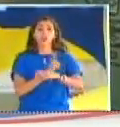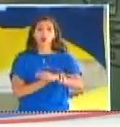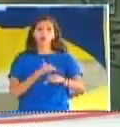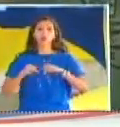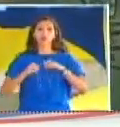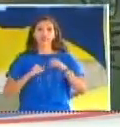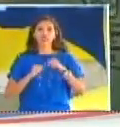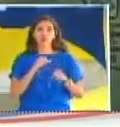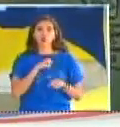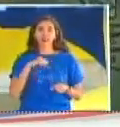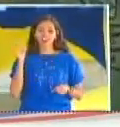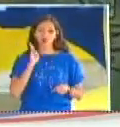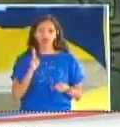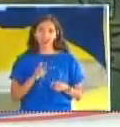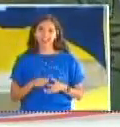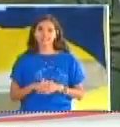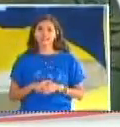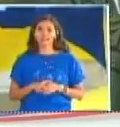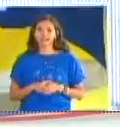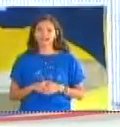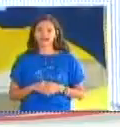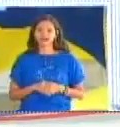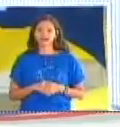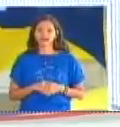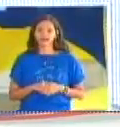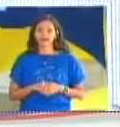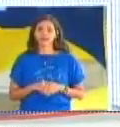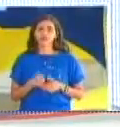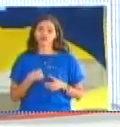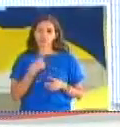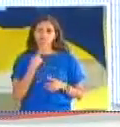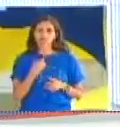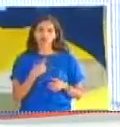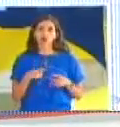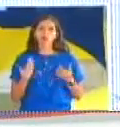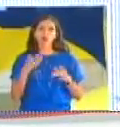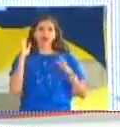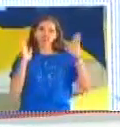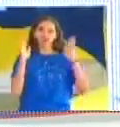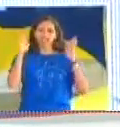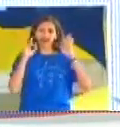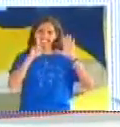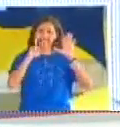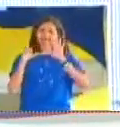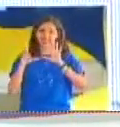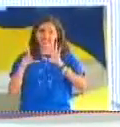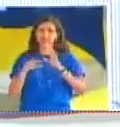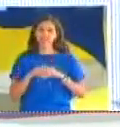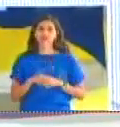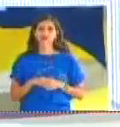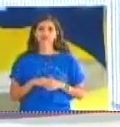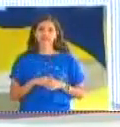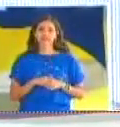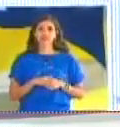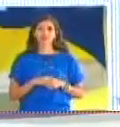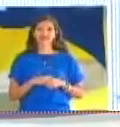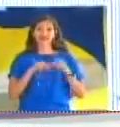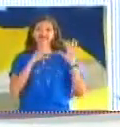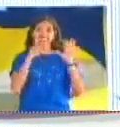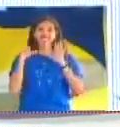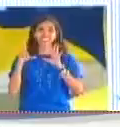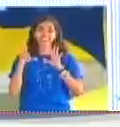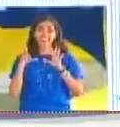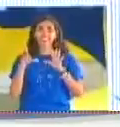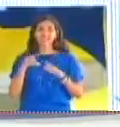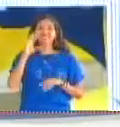Venezuela, hagámoslo. Por eso yo les digo, ¿cuántos candidatos? 77. De los